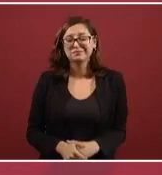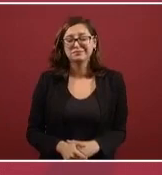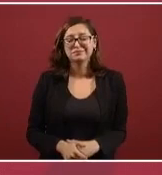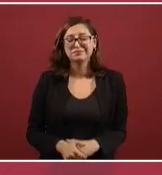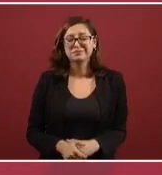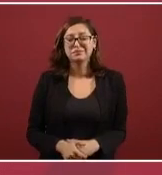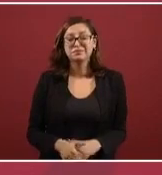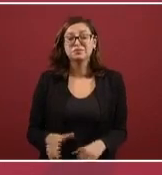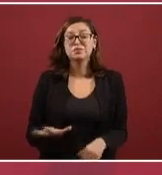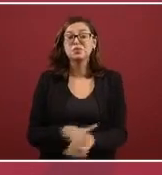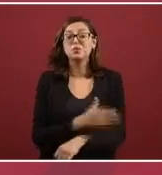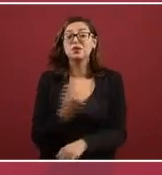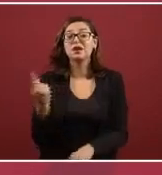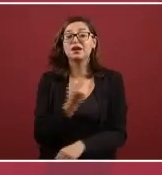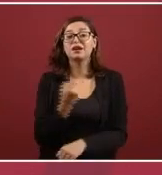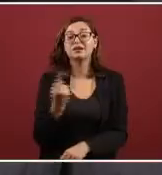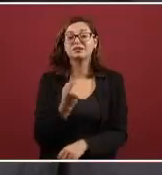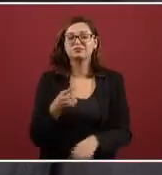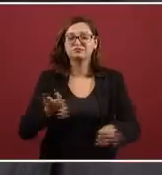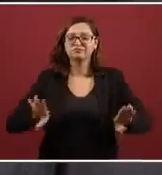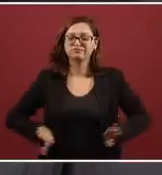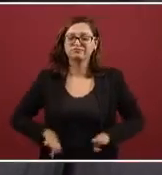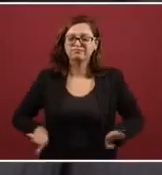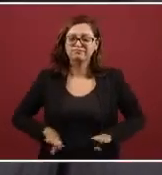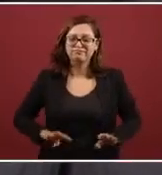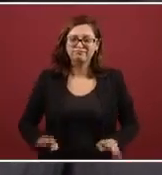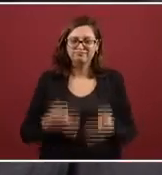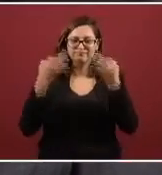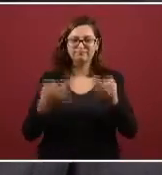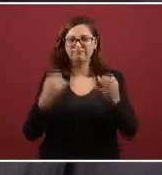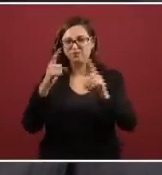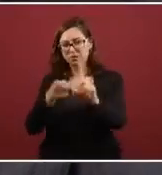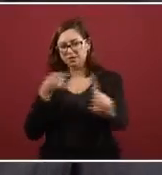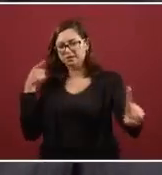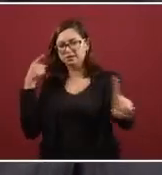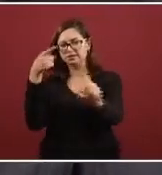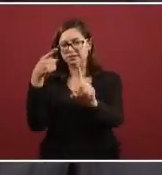cuando se tienen principios, se tienen ideales,